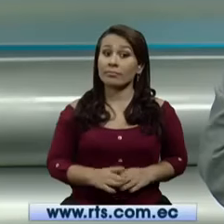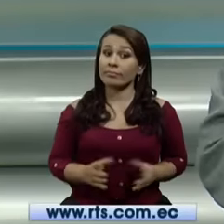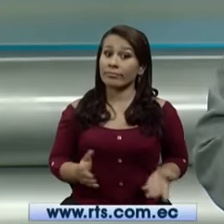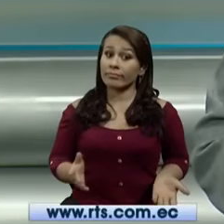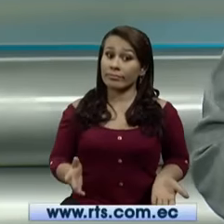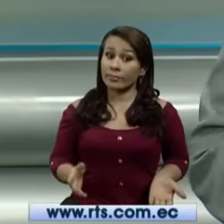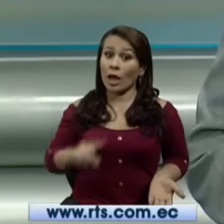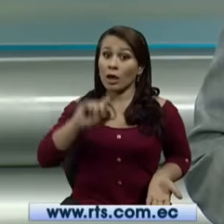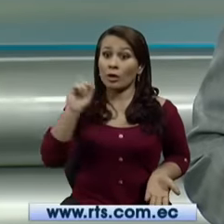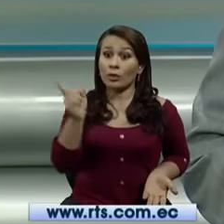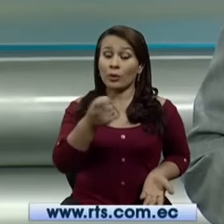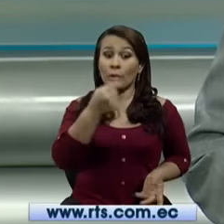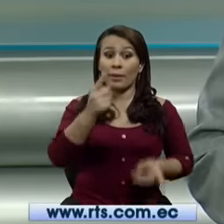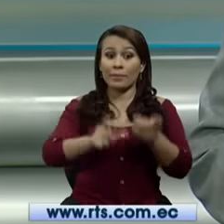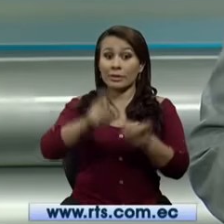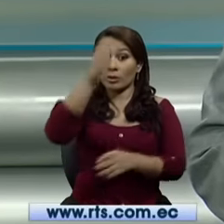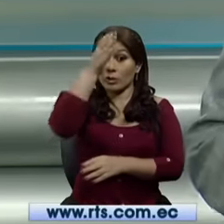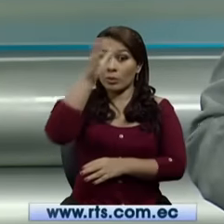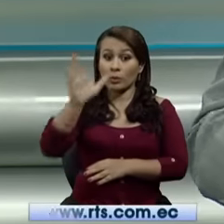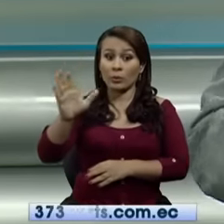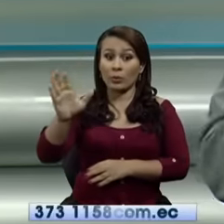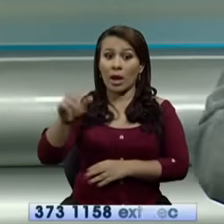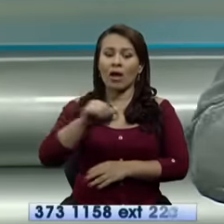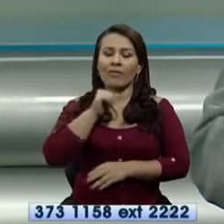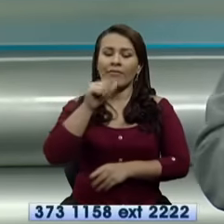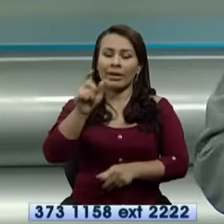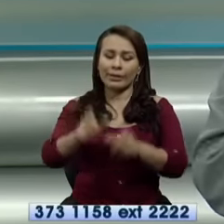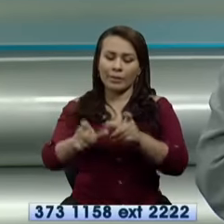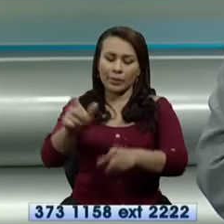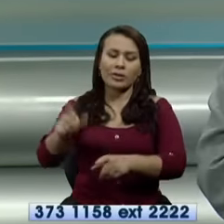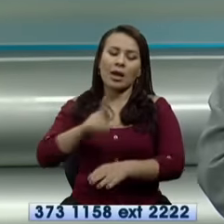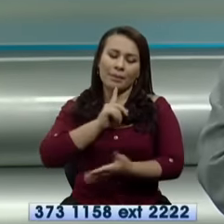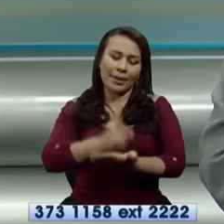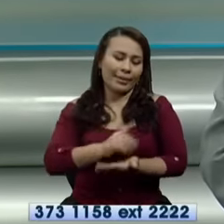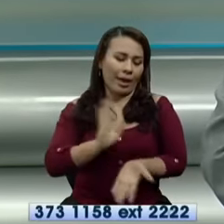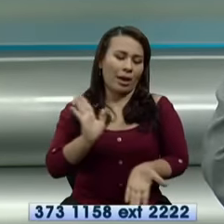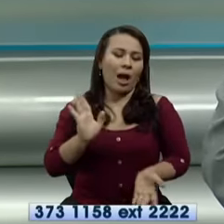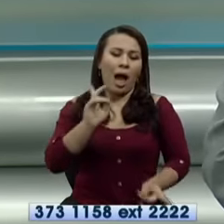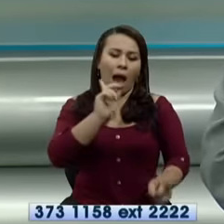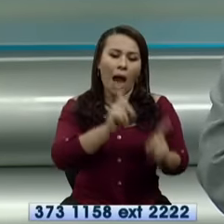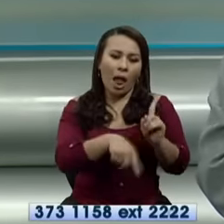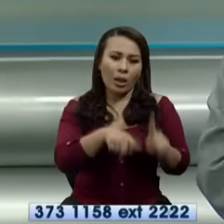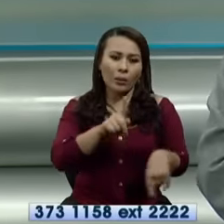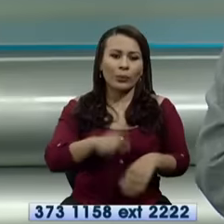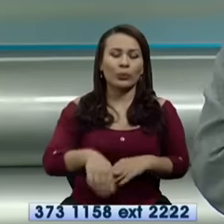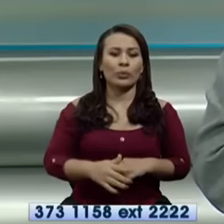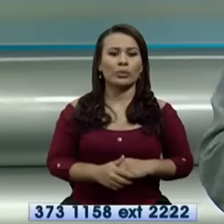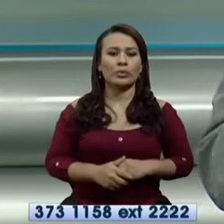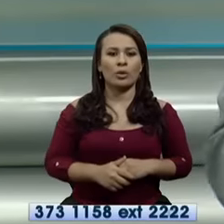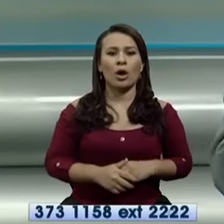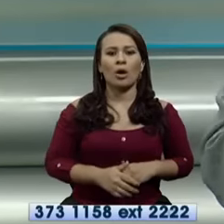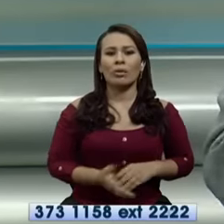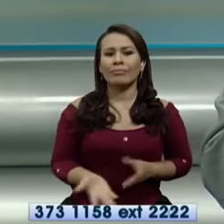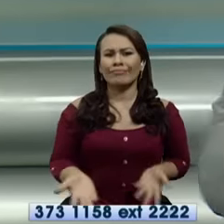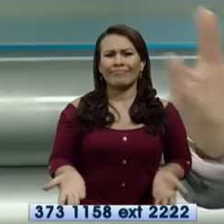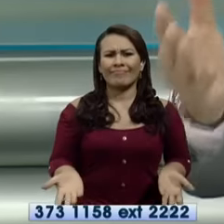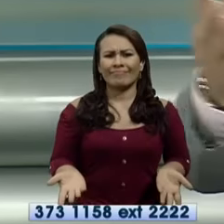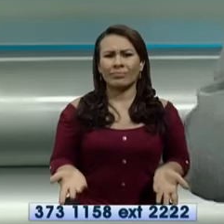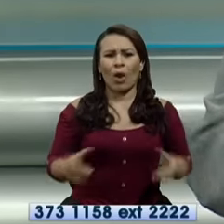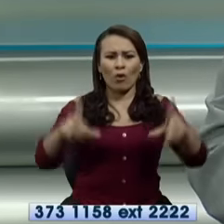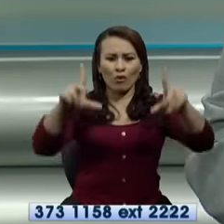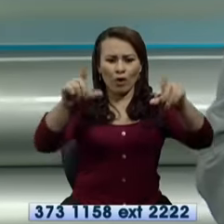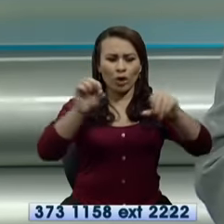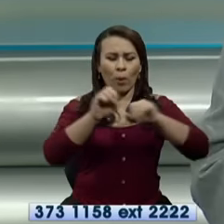fuéramos un país de gente culta aunque no son todos indudablemente pero en generalidad No tendríamos necesidad ni siquiera de